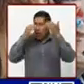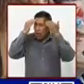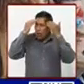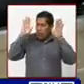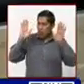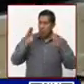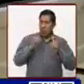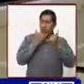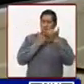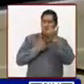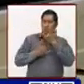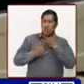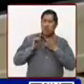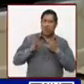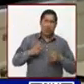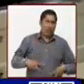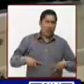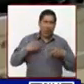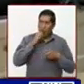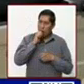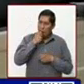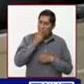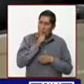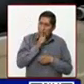lo que ella estaba pasando con su vida.